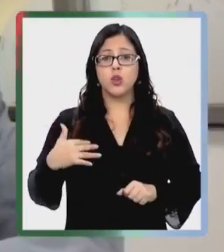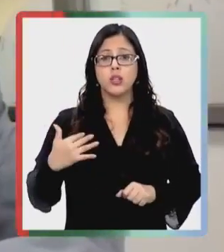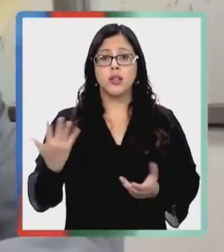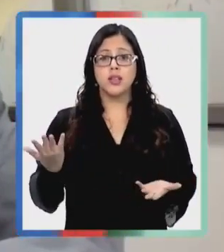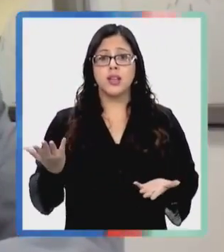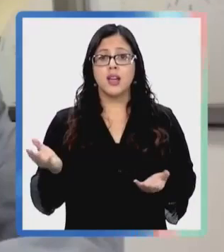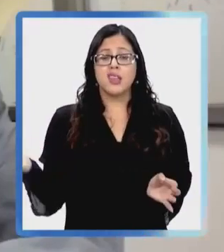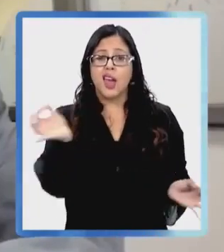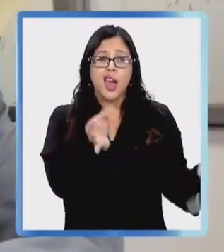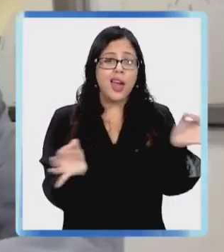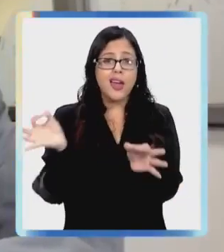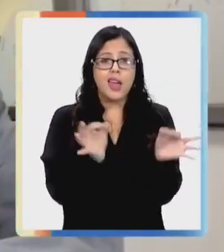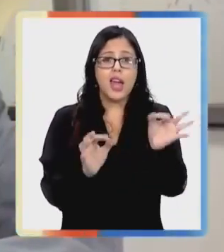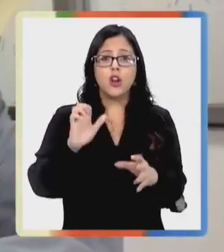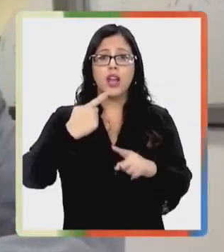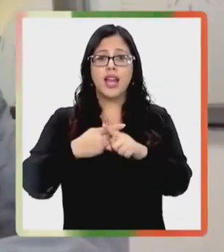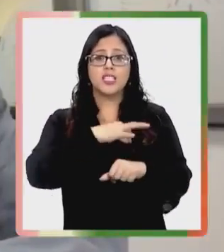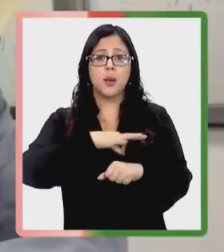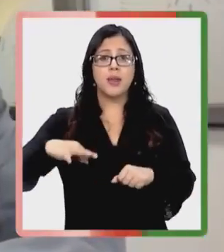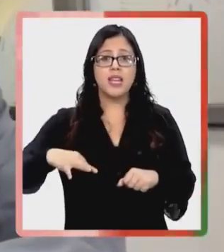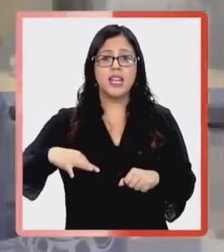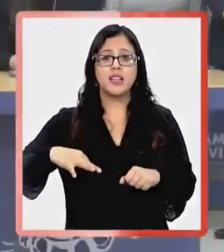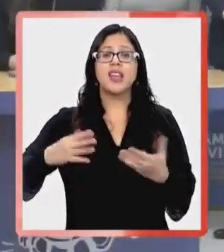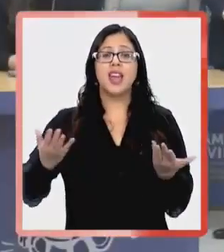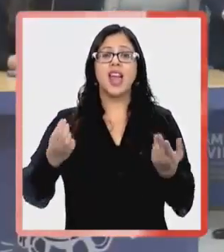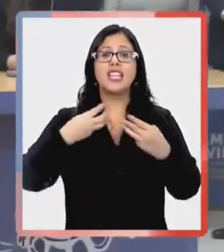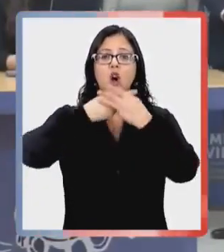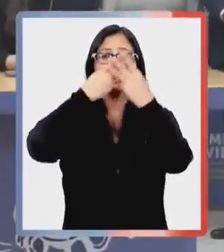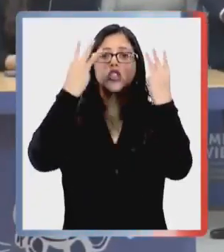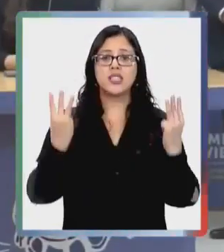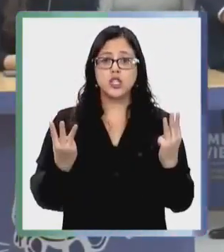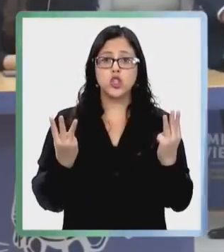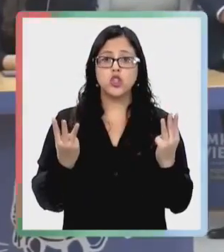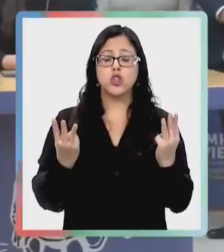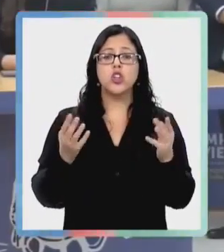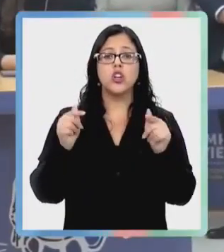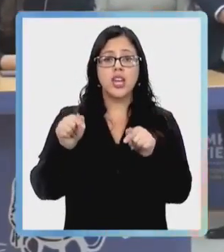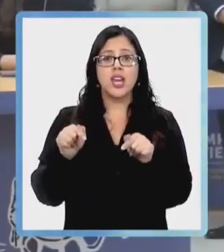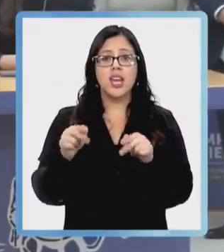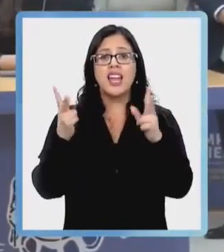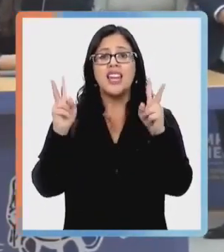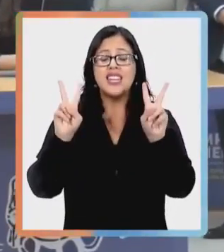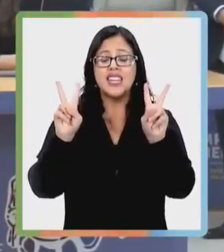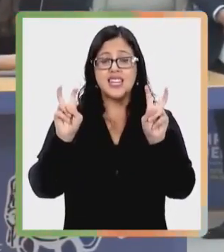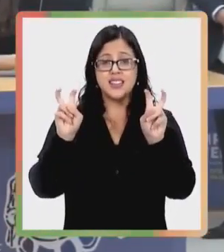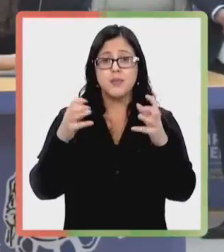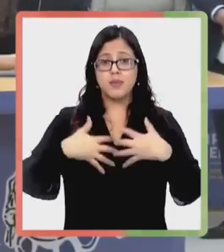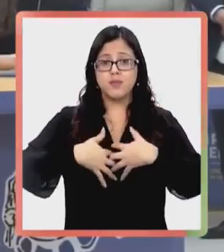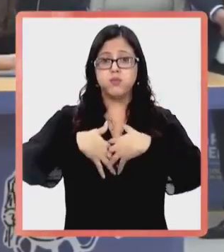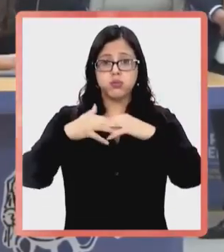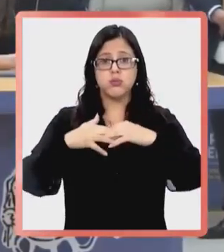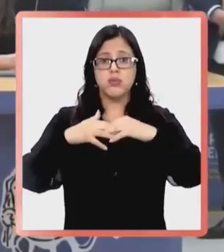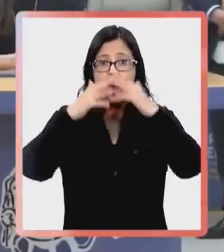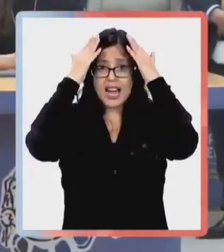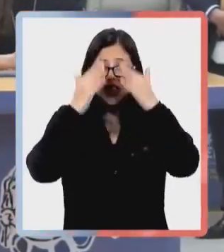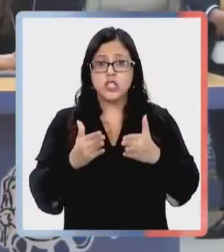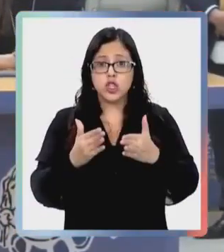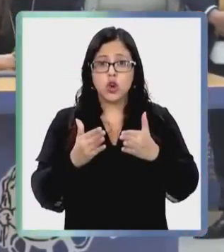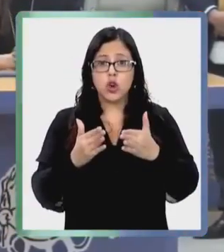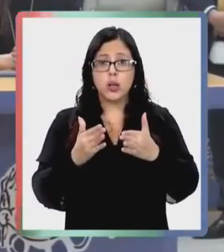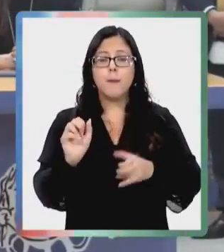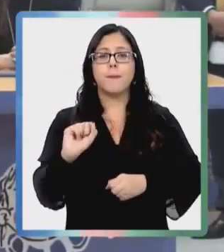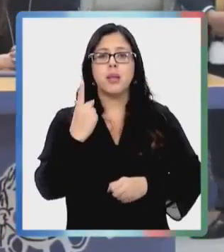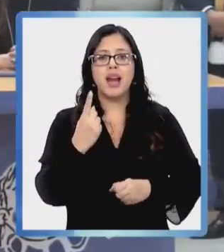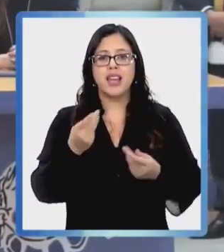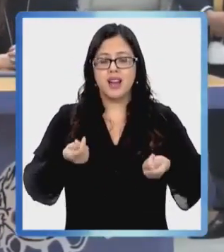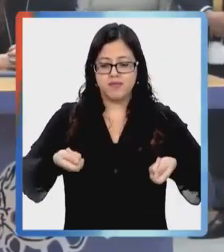dijeron ex ministras de la Concertación, por ejemplo, fue que había que reforzar mucho la atención primaria, que había que aportar